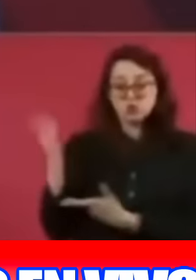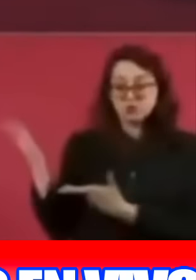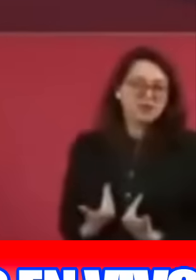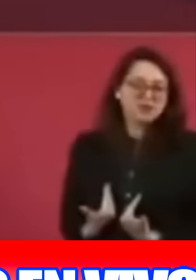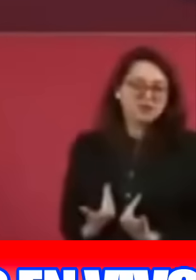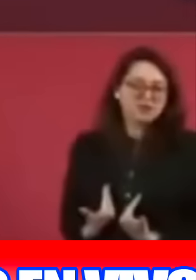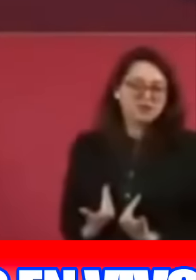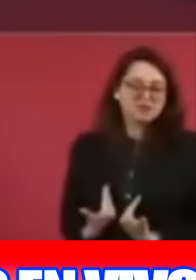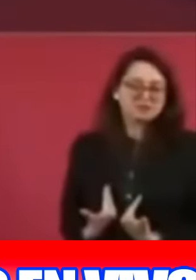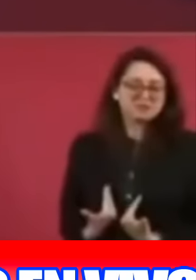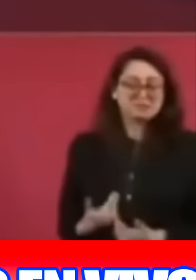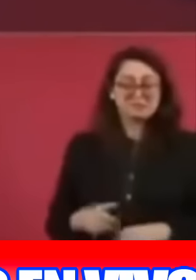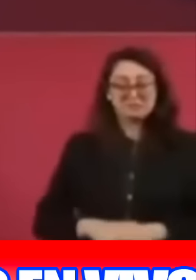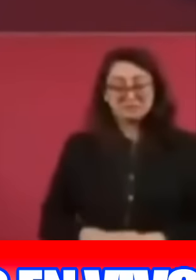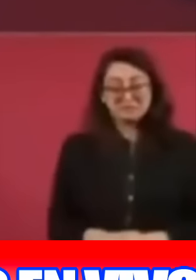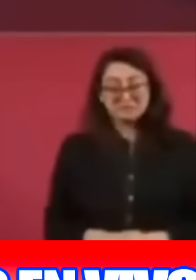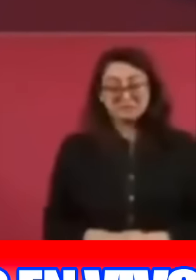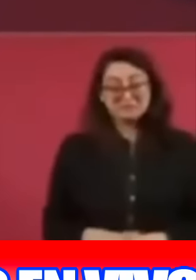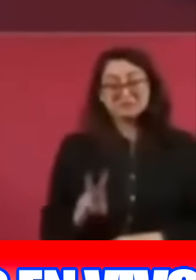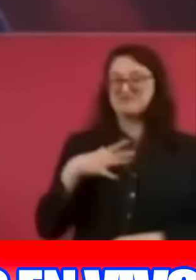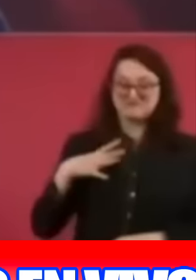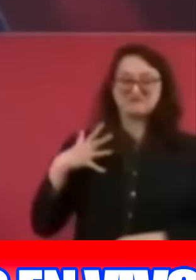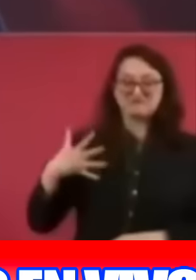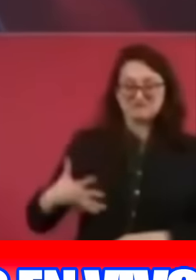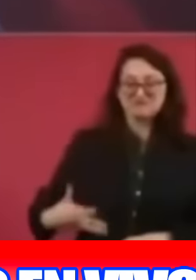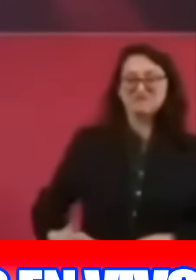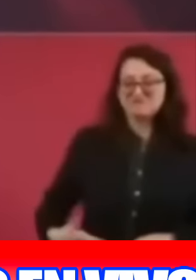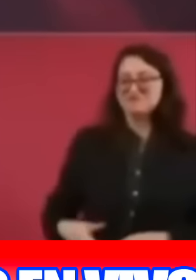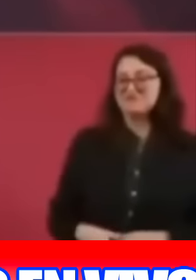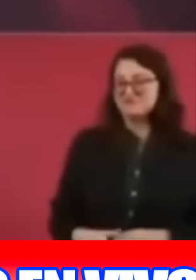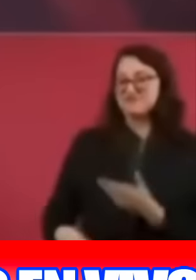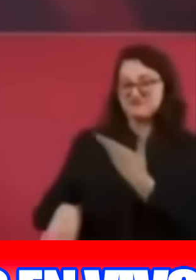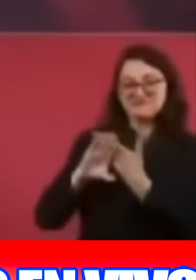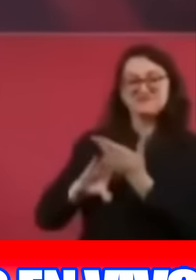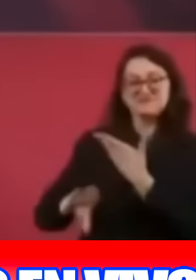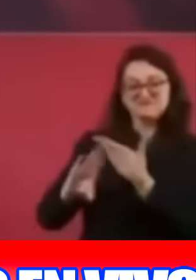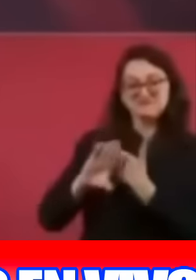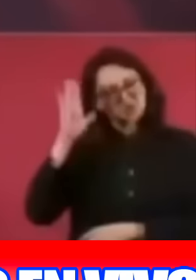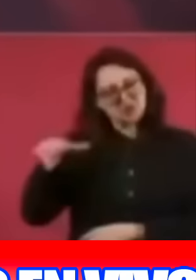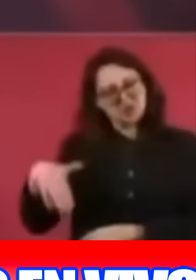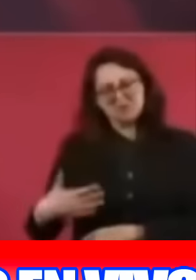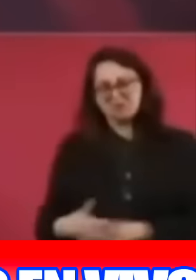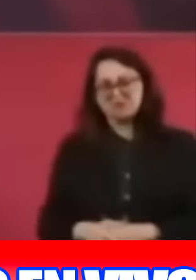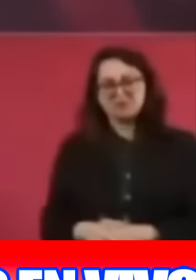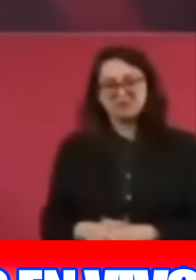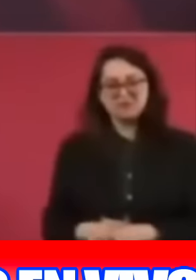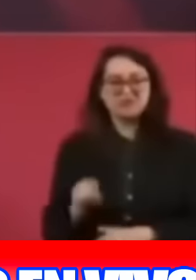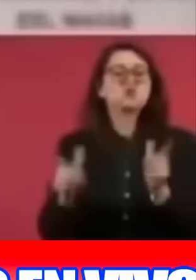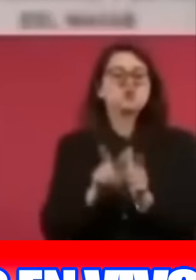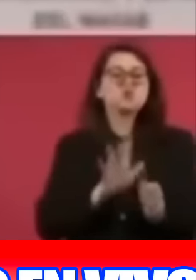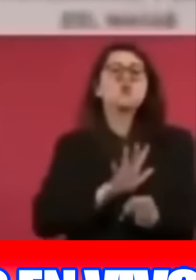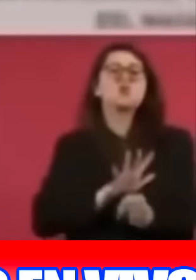mí. La verdad es un timbre de orgullo. Porque esta joven señora pertenece